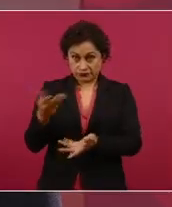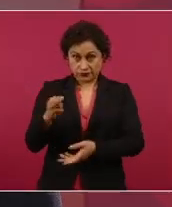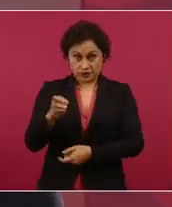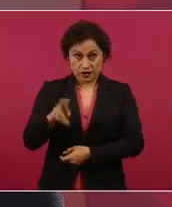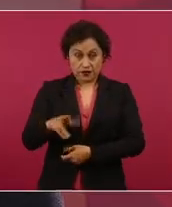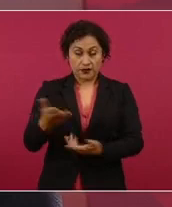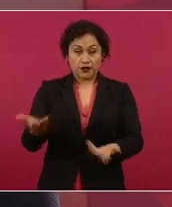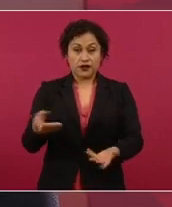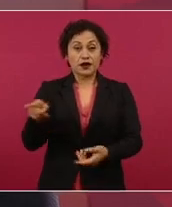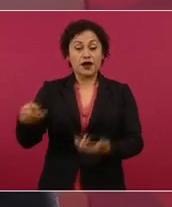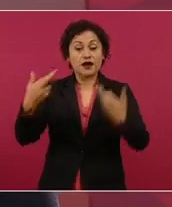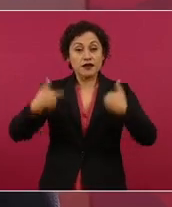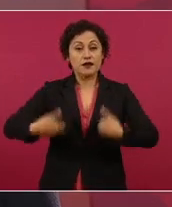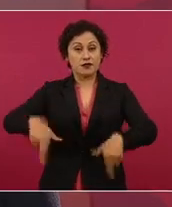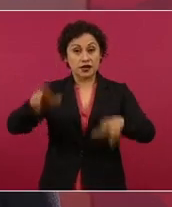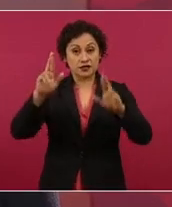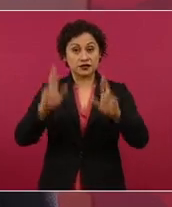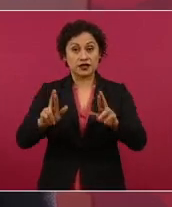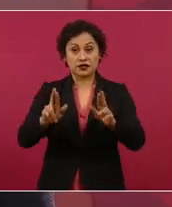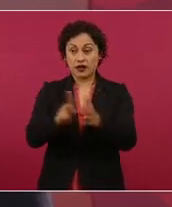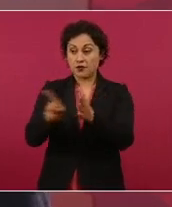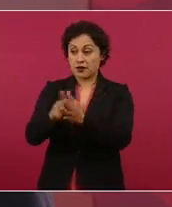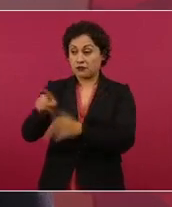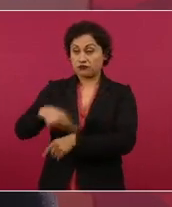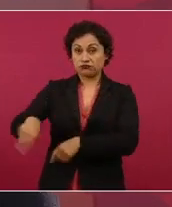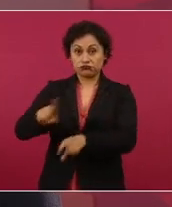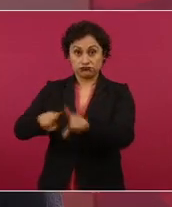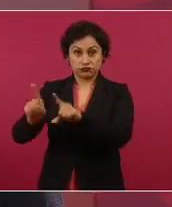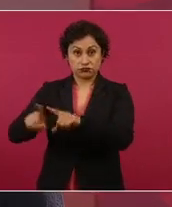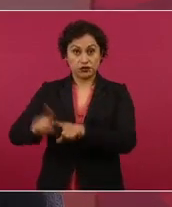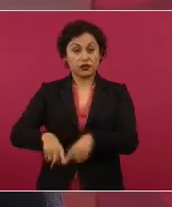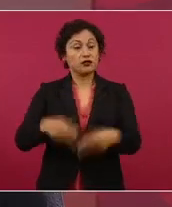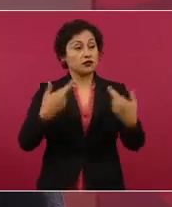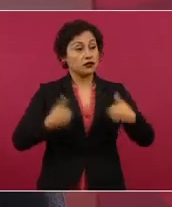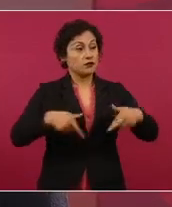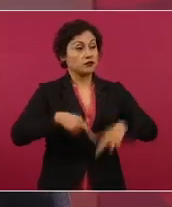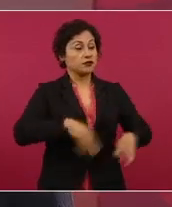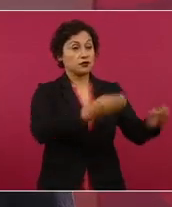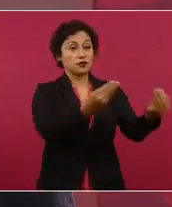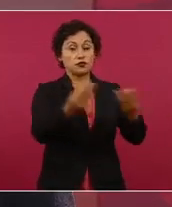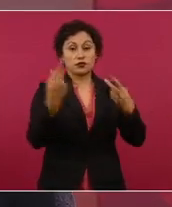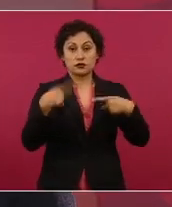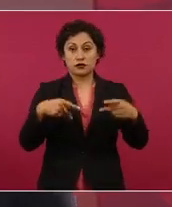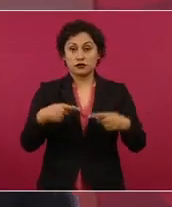a muchos periodistas y ciudadanos. Y